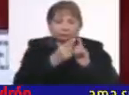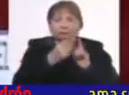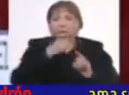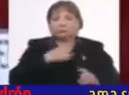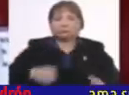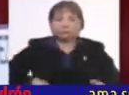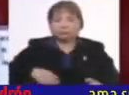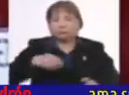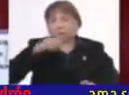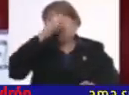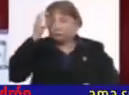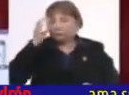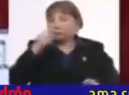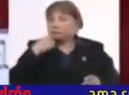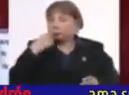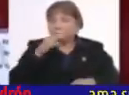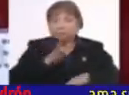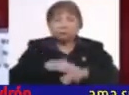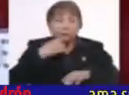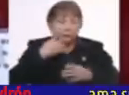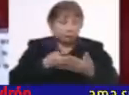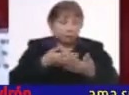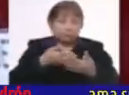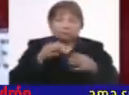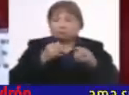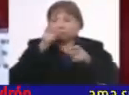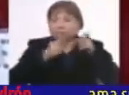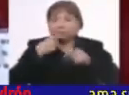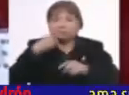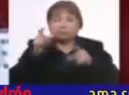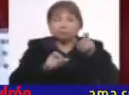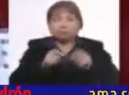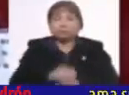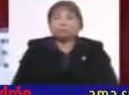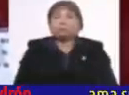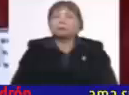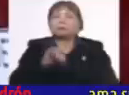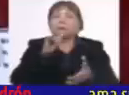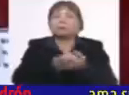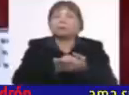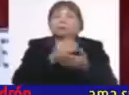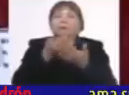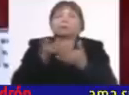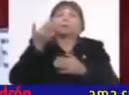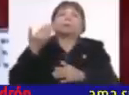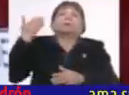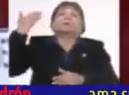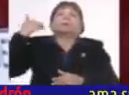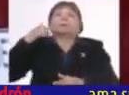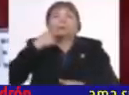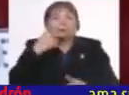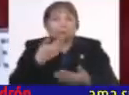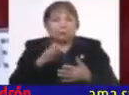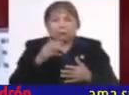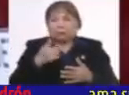sin embargo debo también decir que ha sido público conocimiento que anteriormente ya